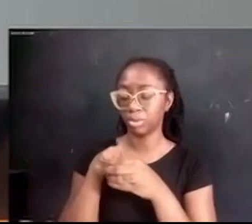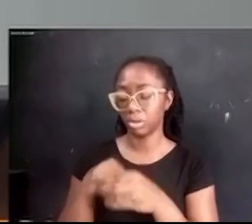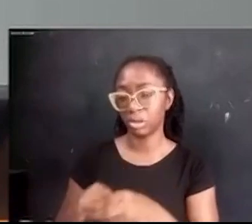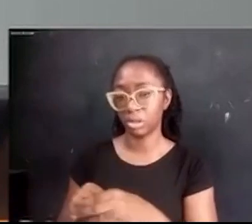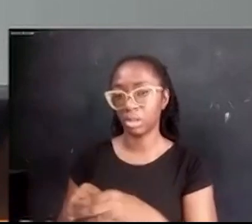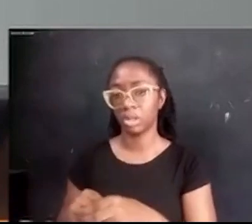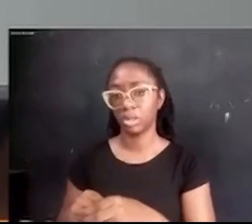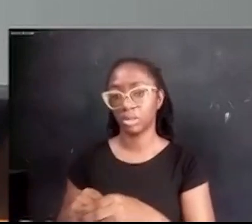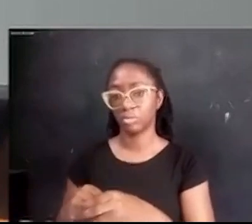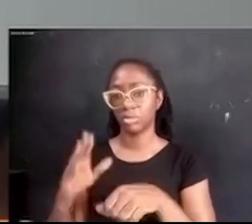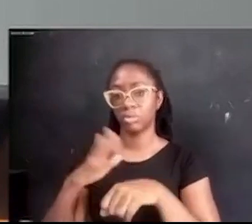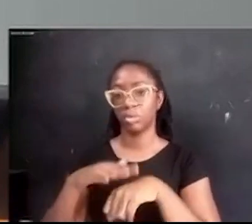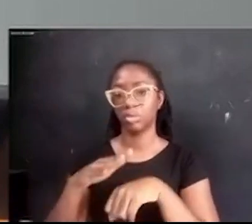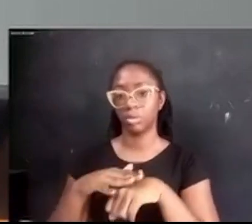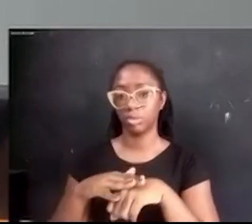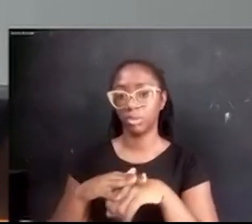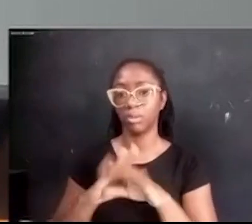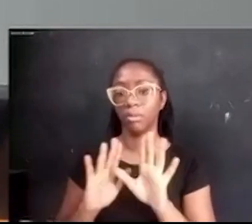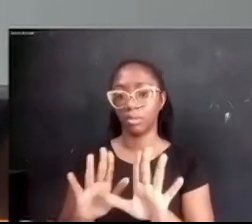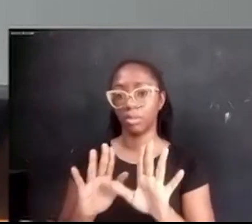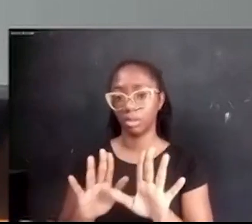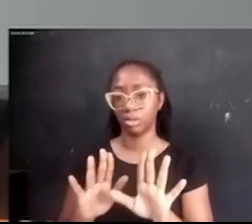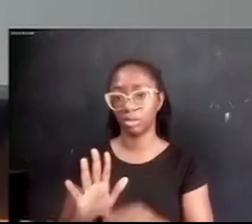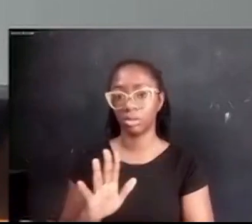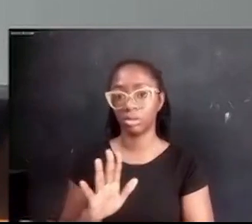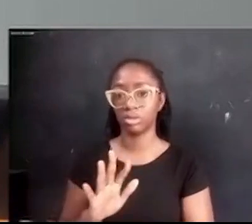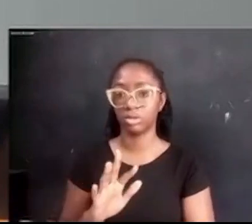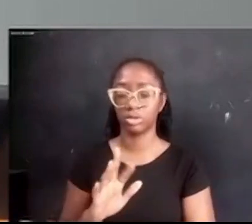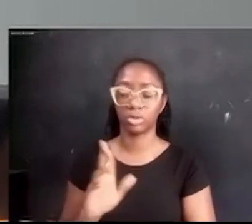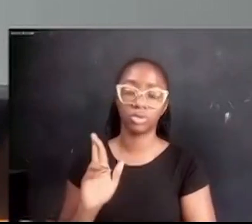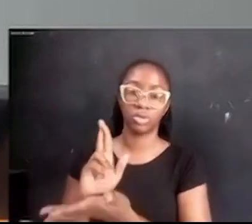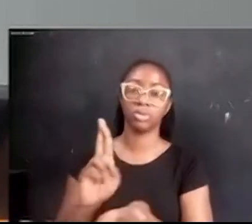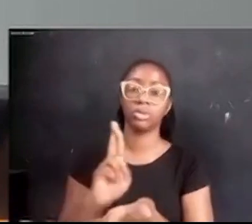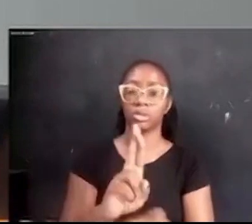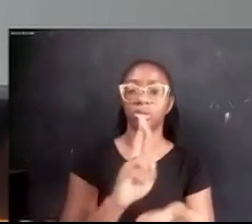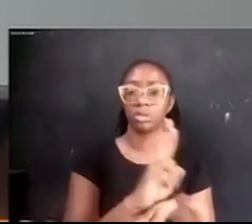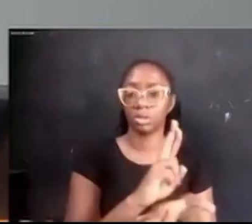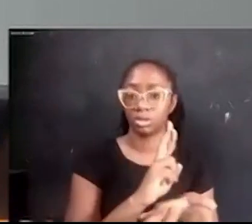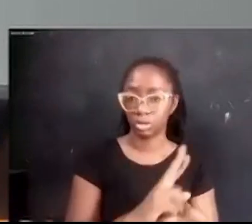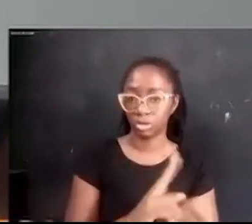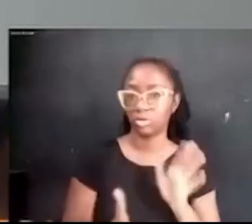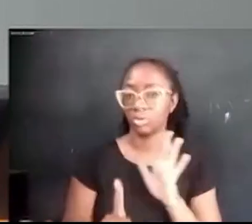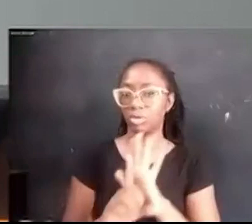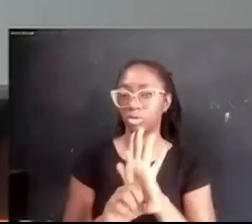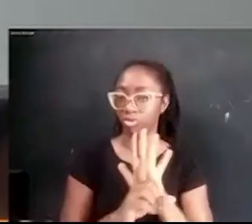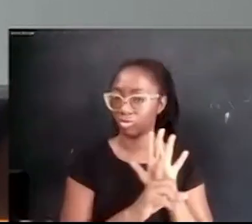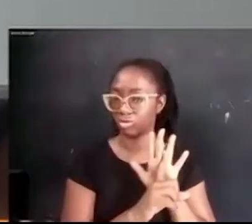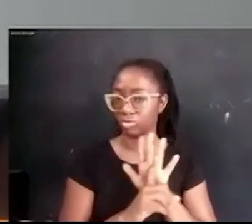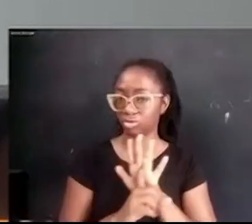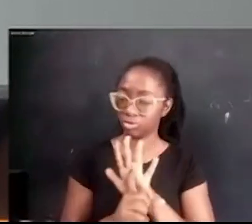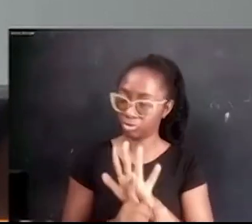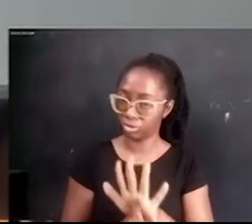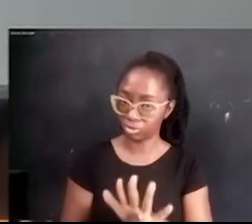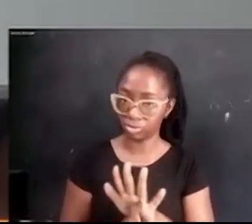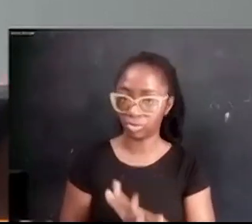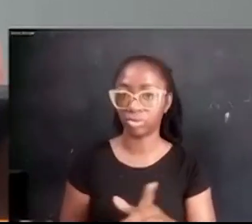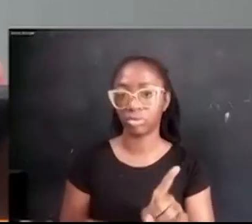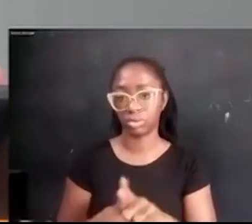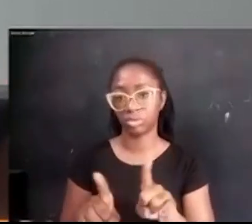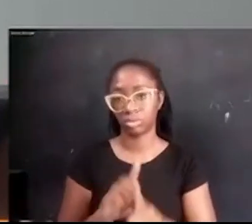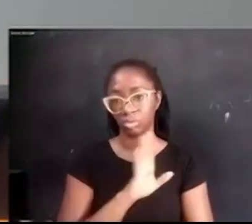nación. Es el principio representativo de Sieyès. Y es la distinción entre poder constituyente,